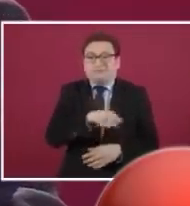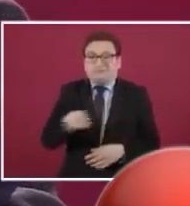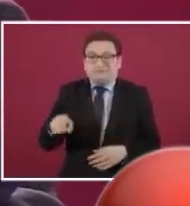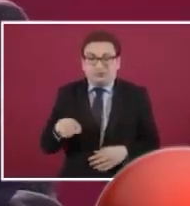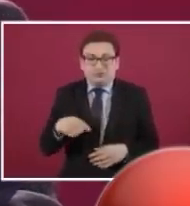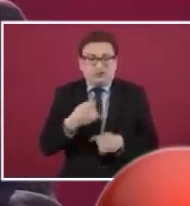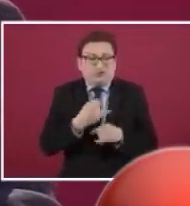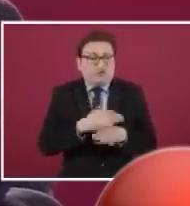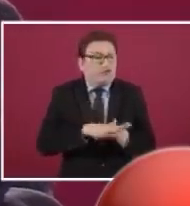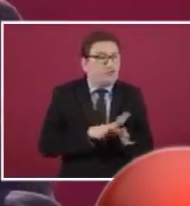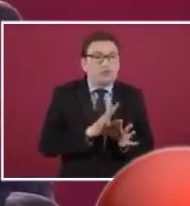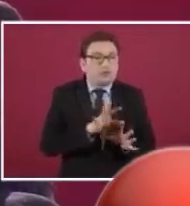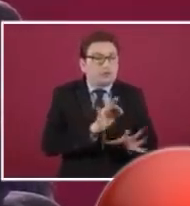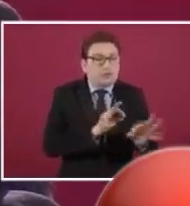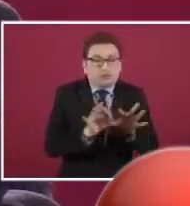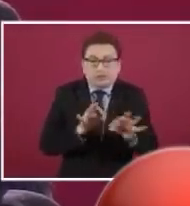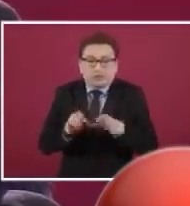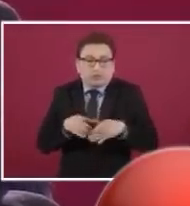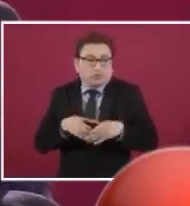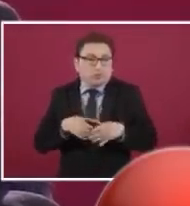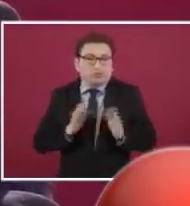la información como quiere.